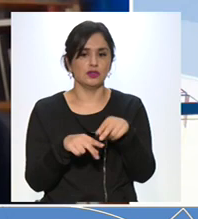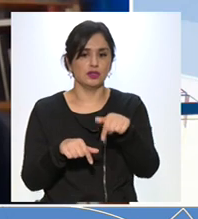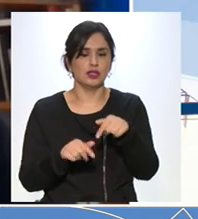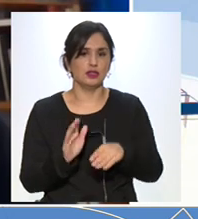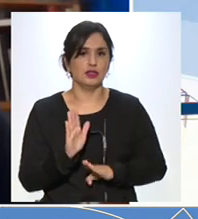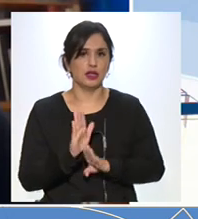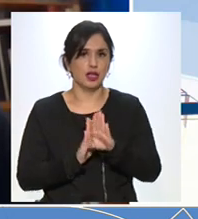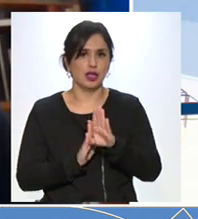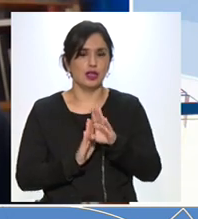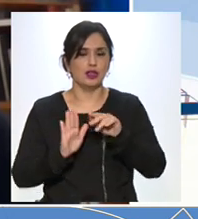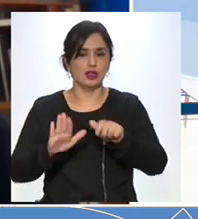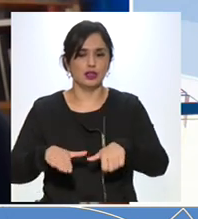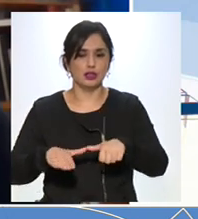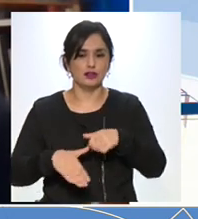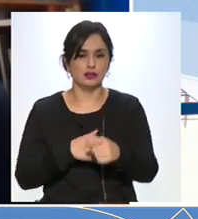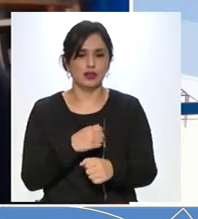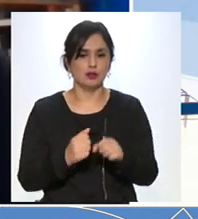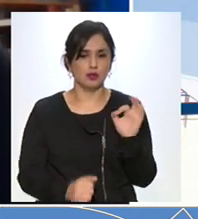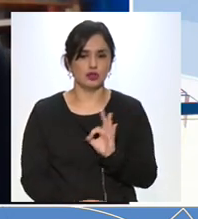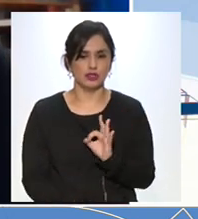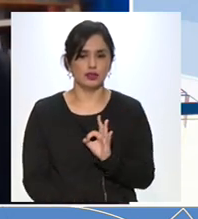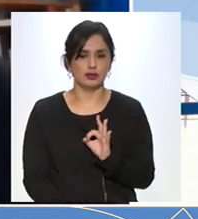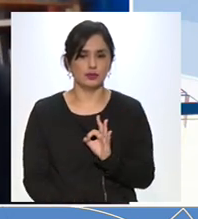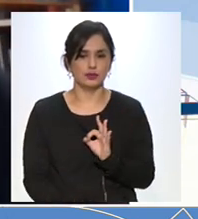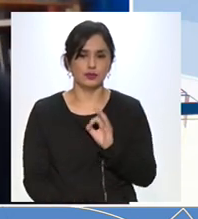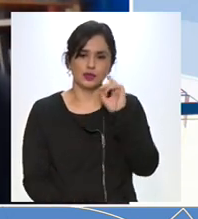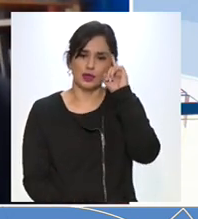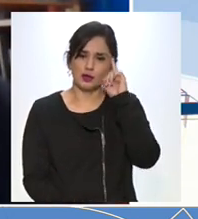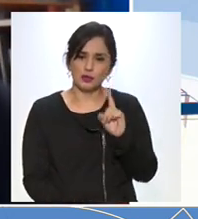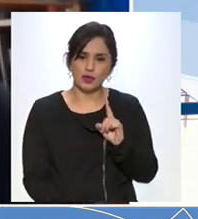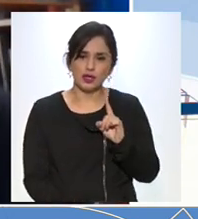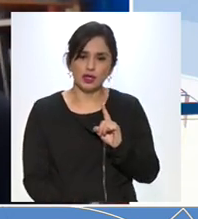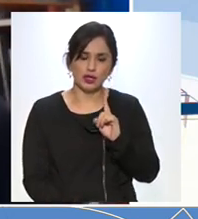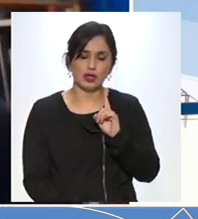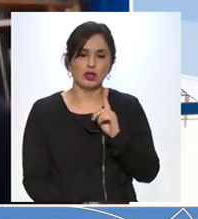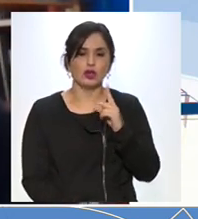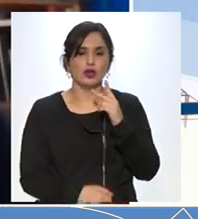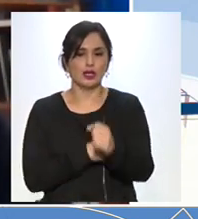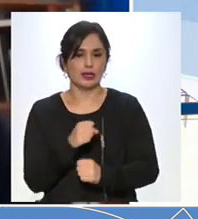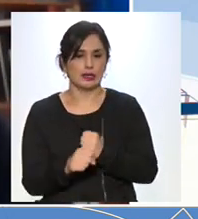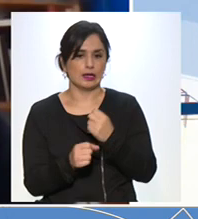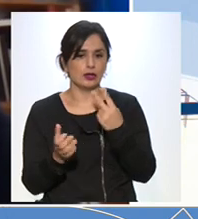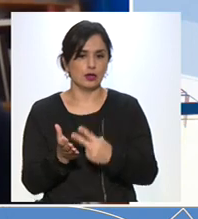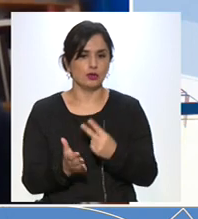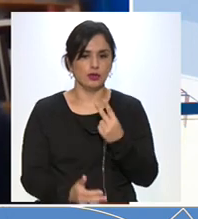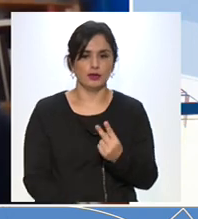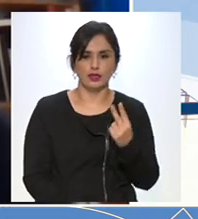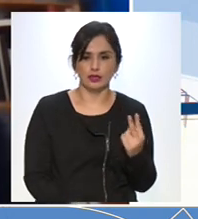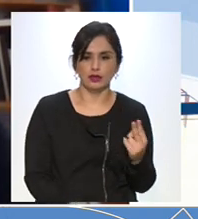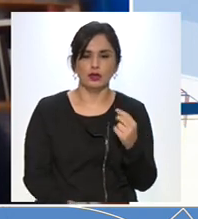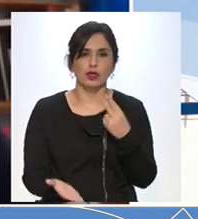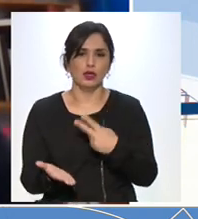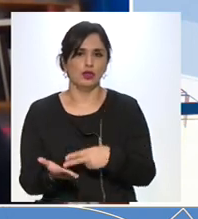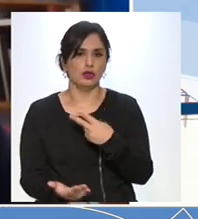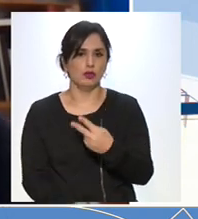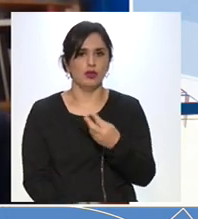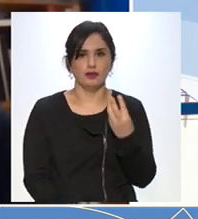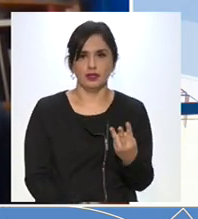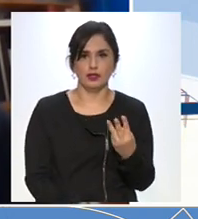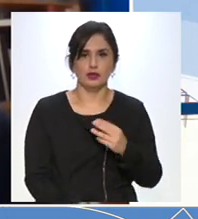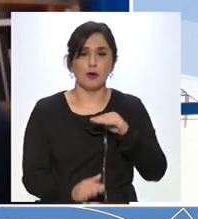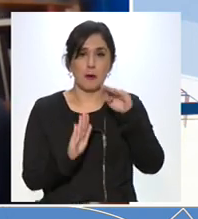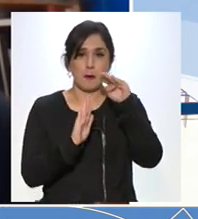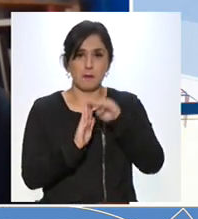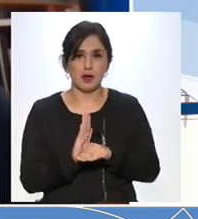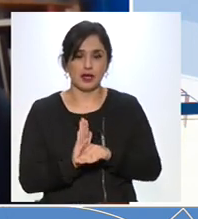crecimiento 16%, pero que ya el 2022 y el 2023 bajaría a 0.3% y